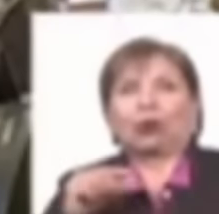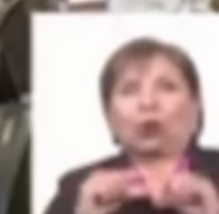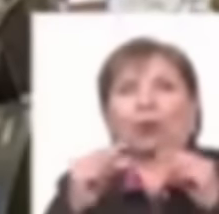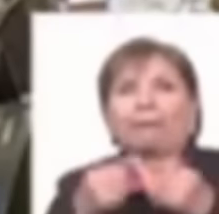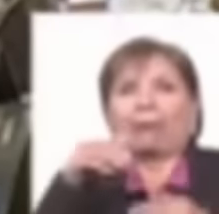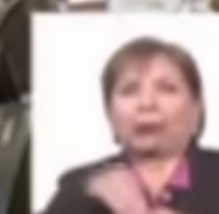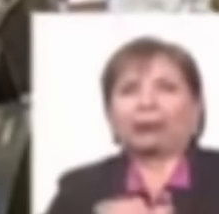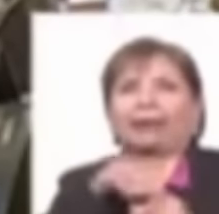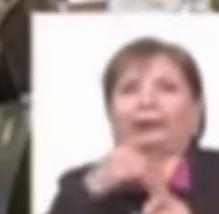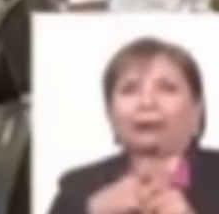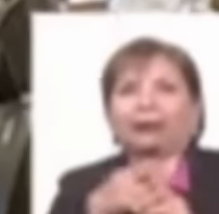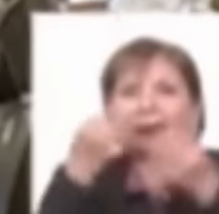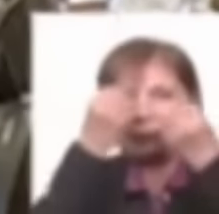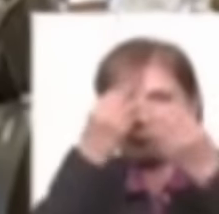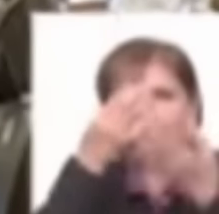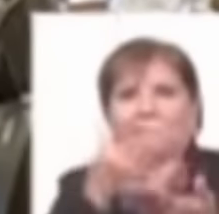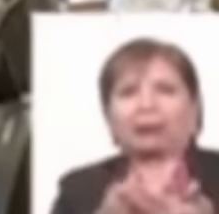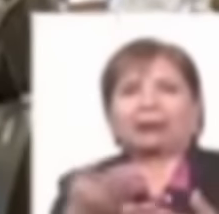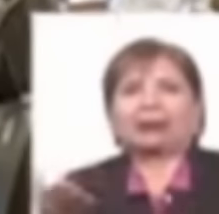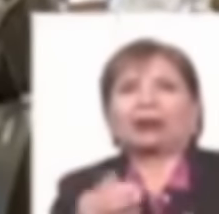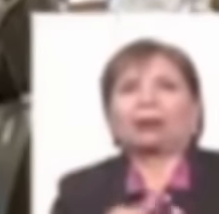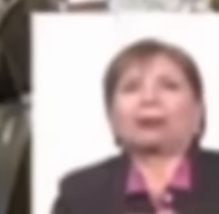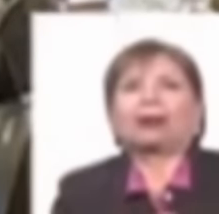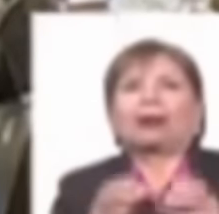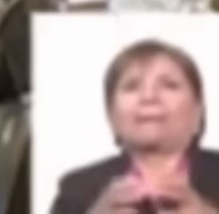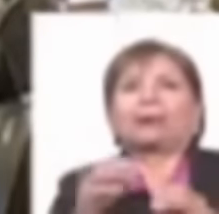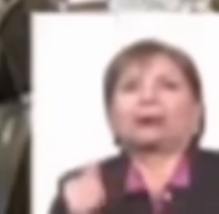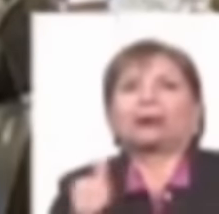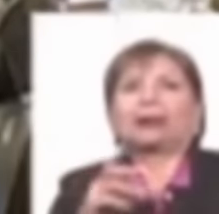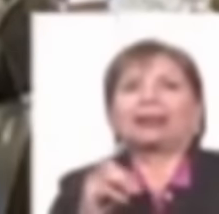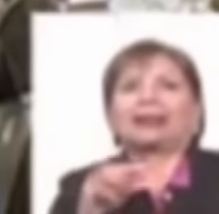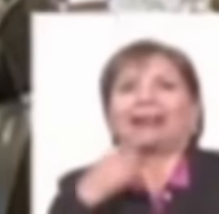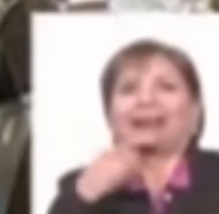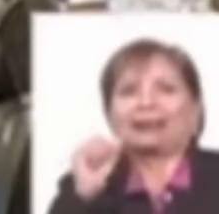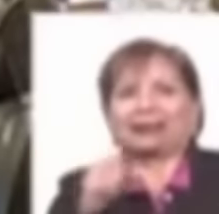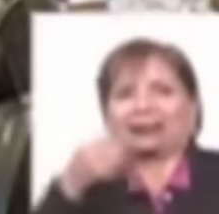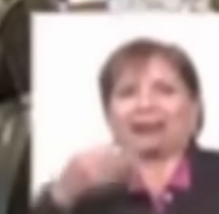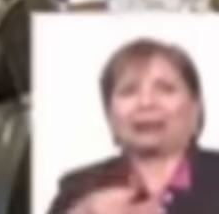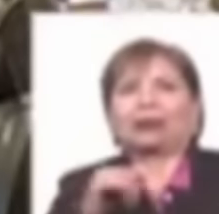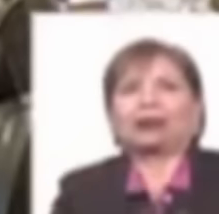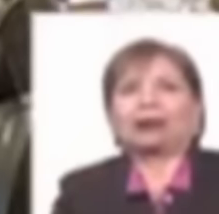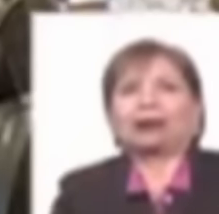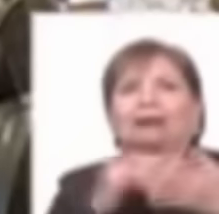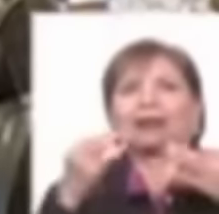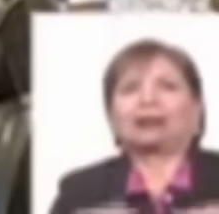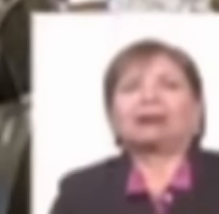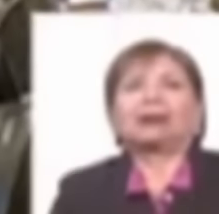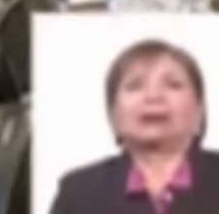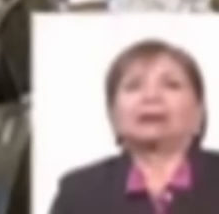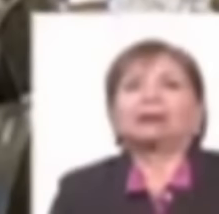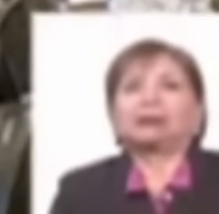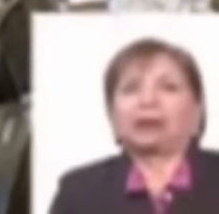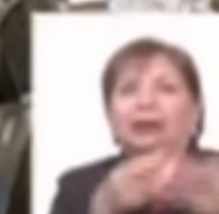va a votar a favor del informe presentado por el congresista Esdras, porque sí creemos que definitivamente